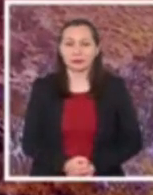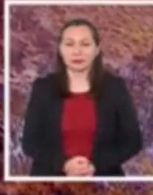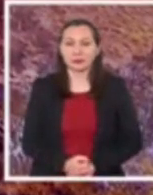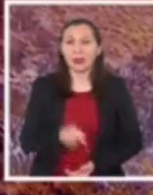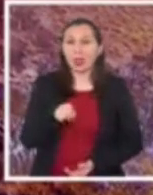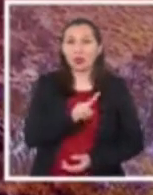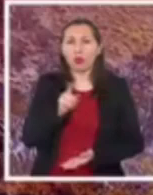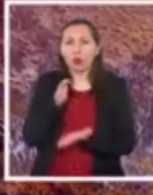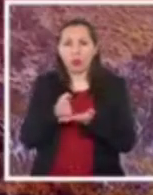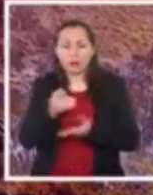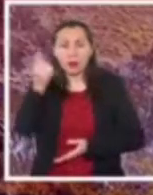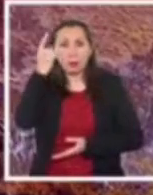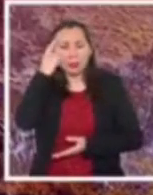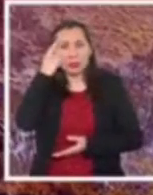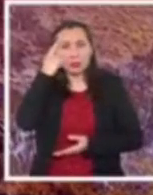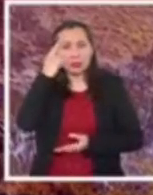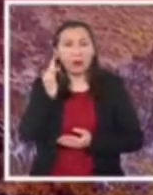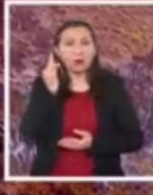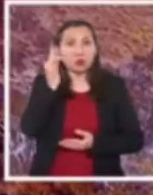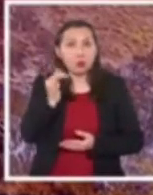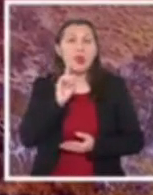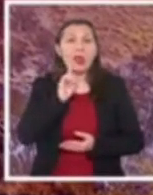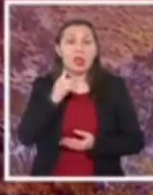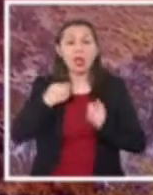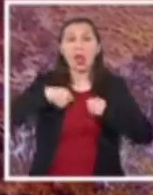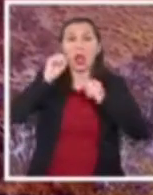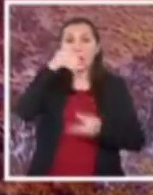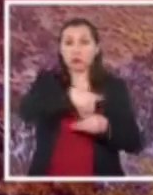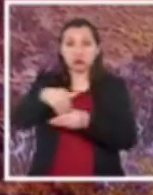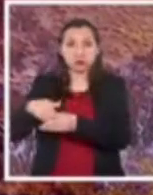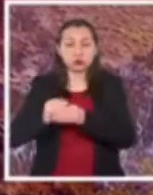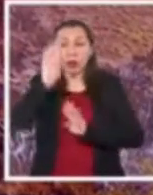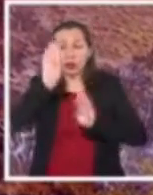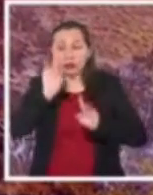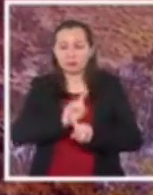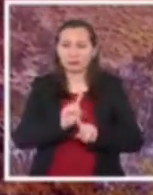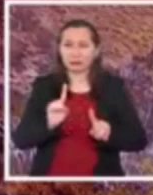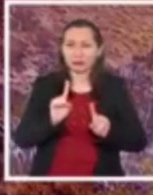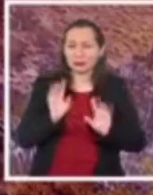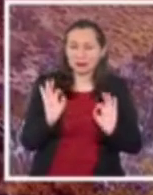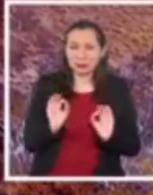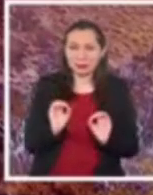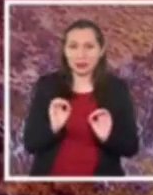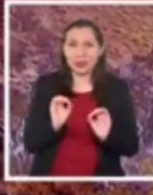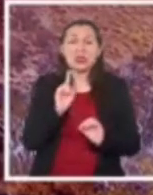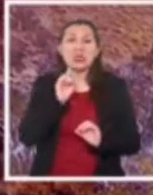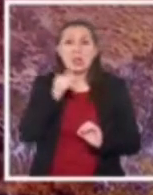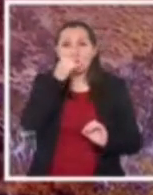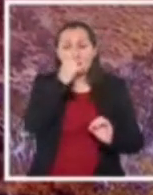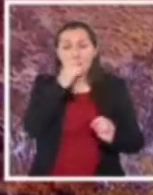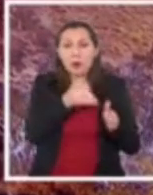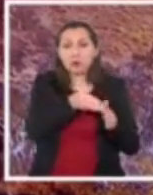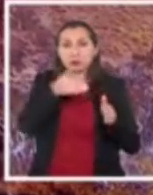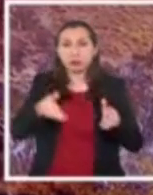esto no debe ser pensado de Cara a la próxima elección ni siquiera solamente en función de un período de